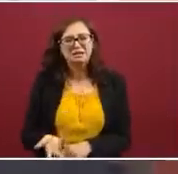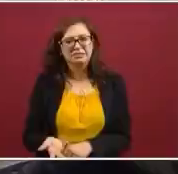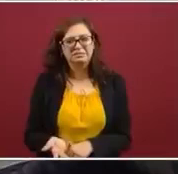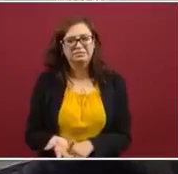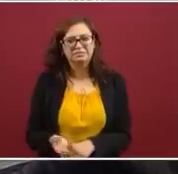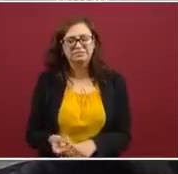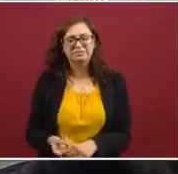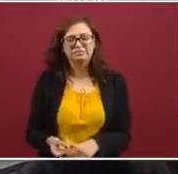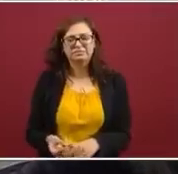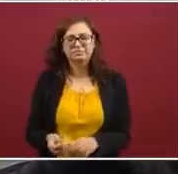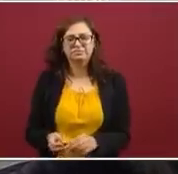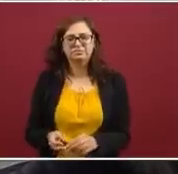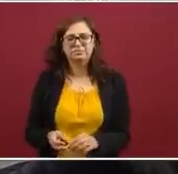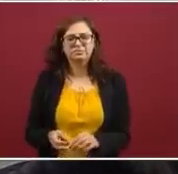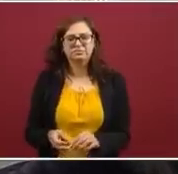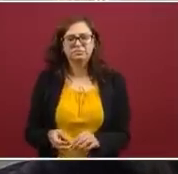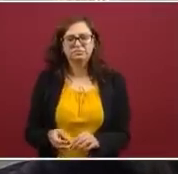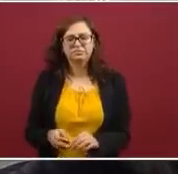Nos está